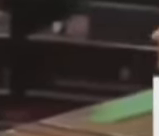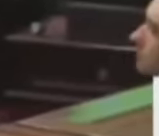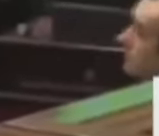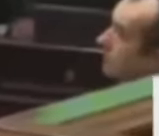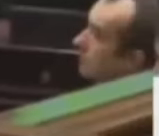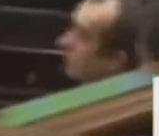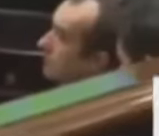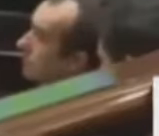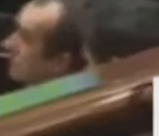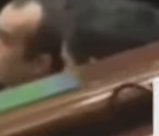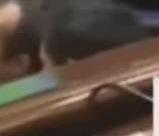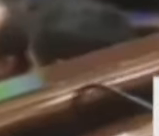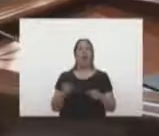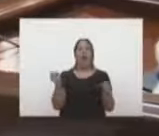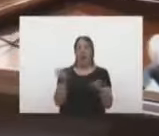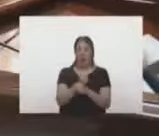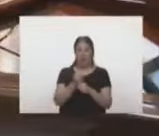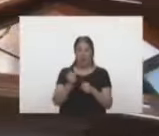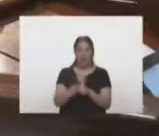incrementos cobrados hasta acá.